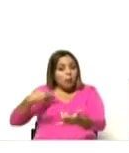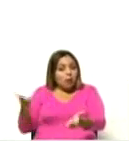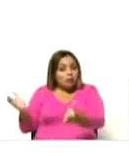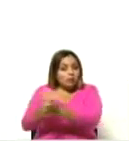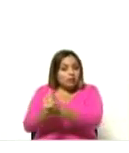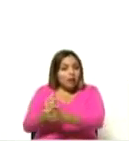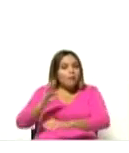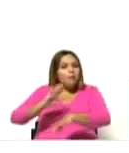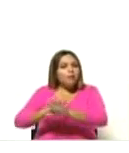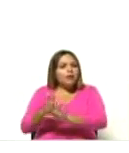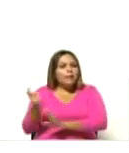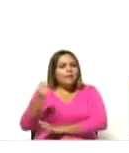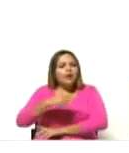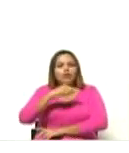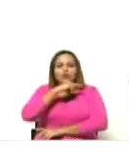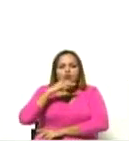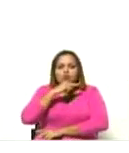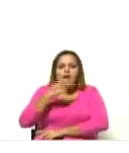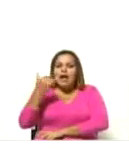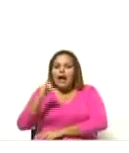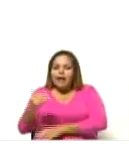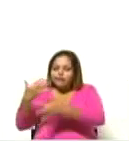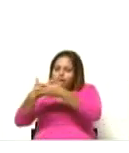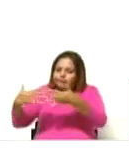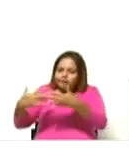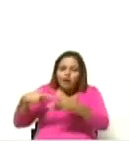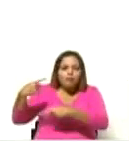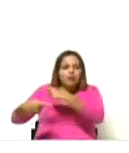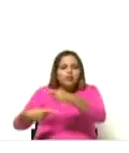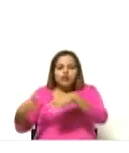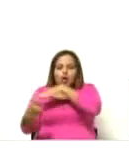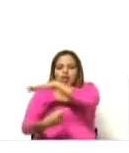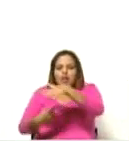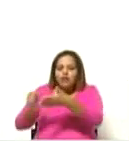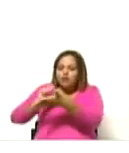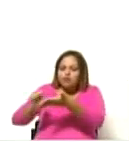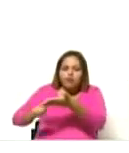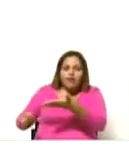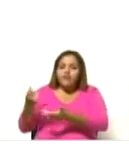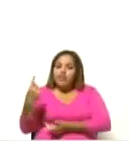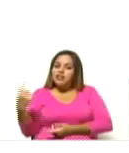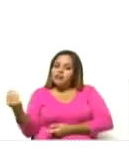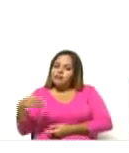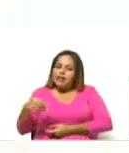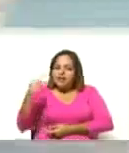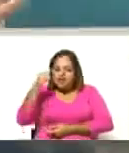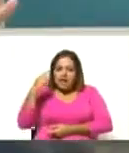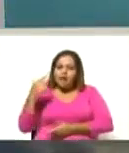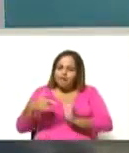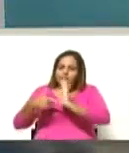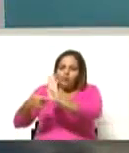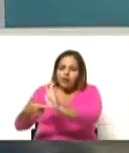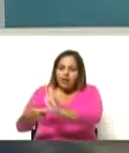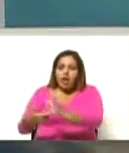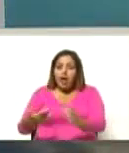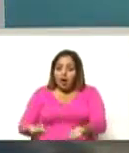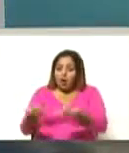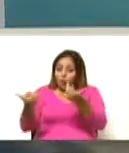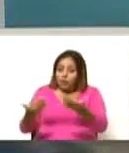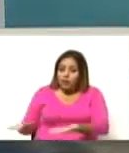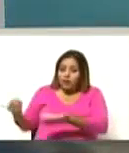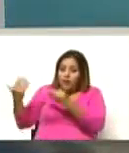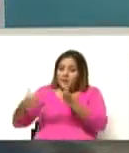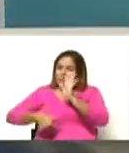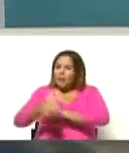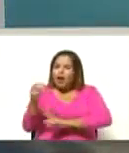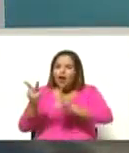porque el de mes de octubre todavía se encuentra en levantamiento y procesamiento de la data y no está disponible todavía. Así que lo que usted está viendo en la pantalla es lo más